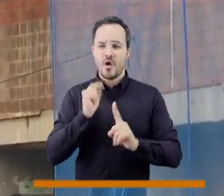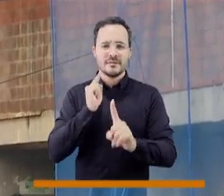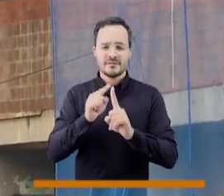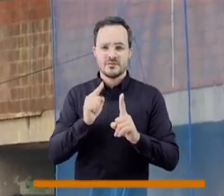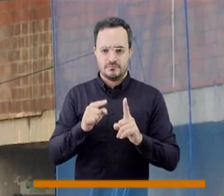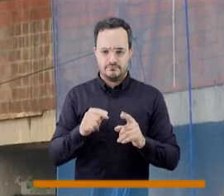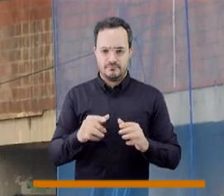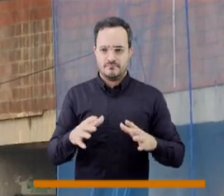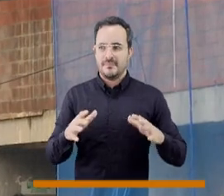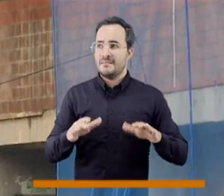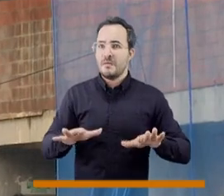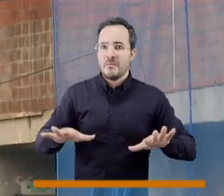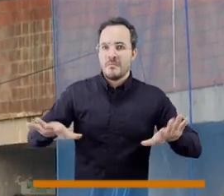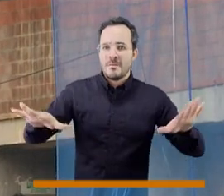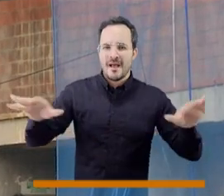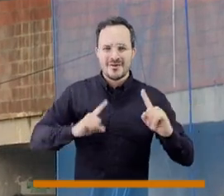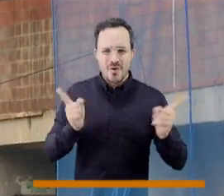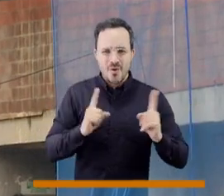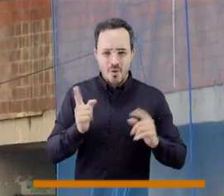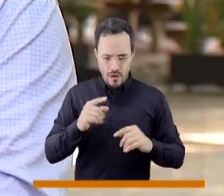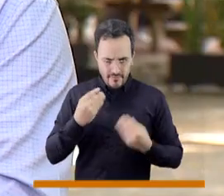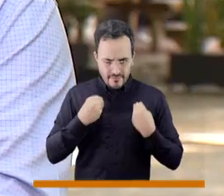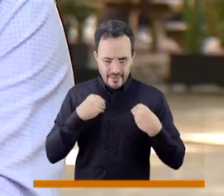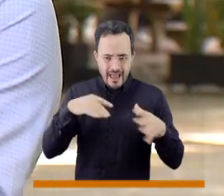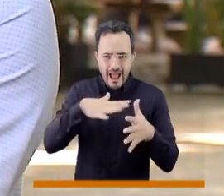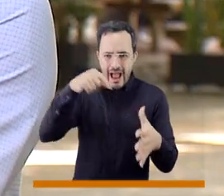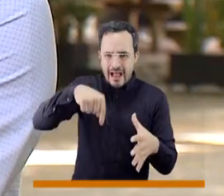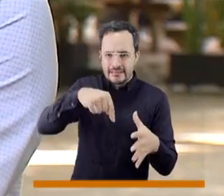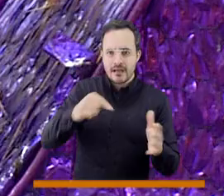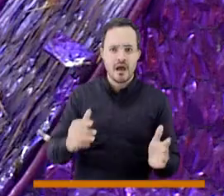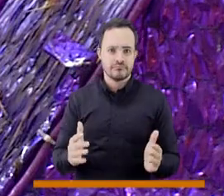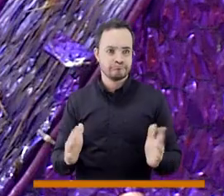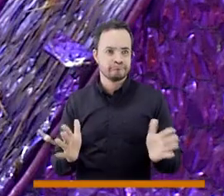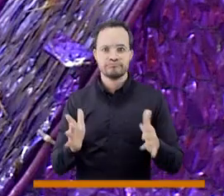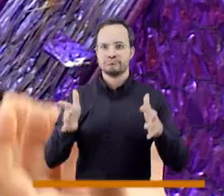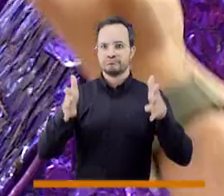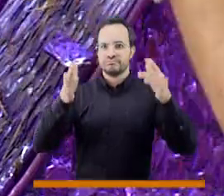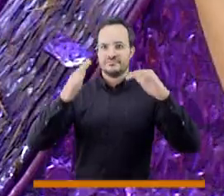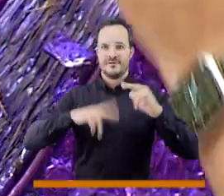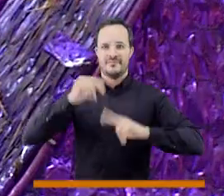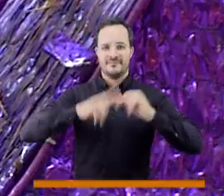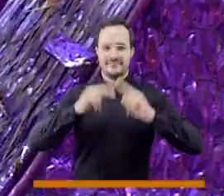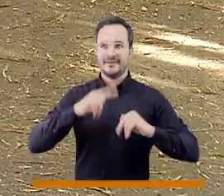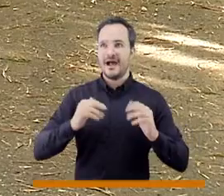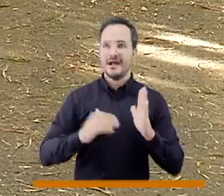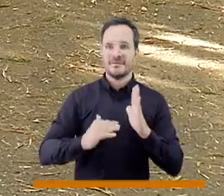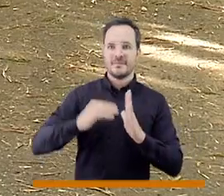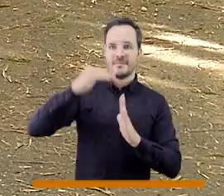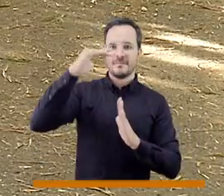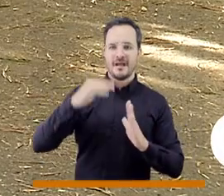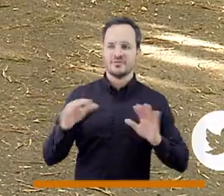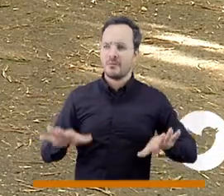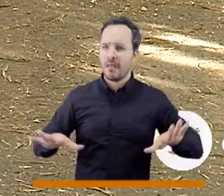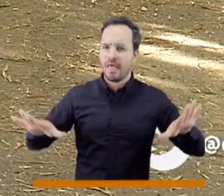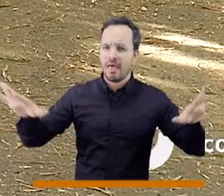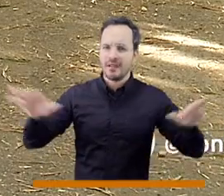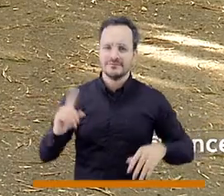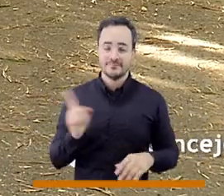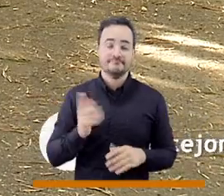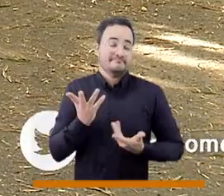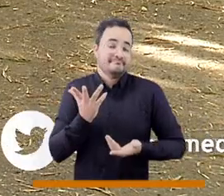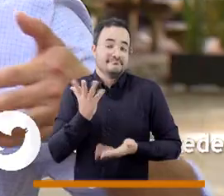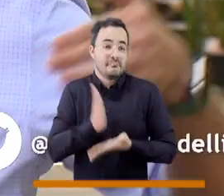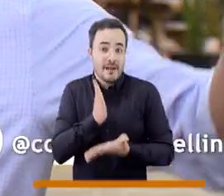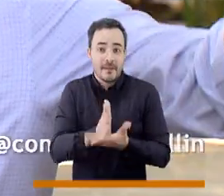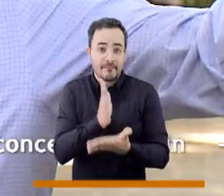crezca hacia adentro, que se consolide, compacta, con mejores servicios y creciendo en altura. Lo que está pasando con esto